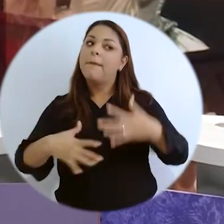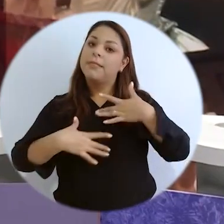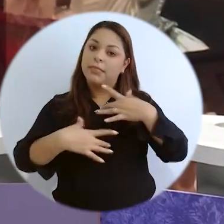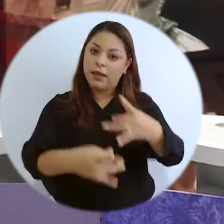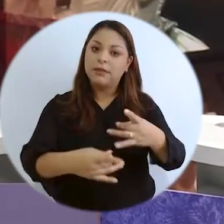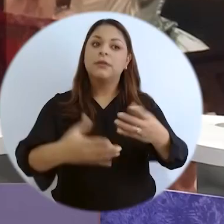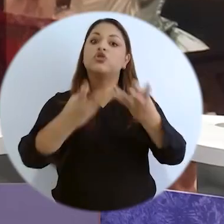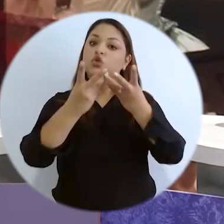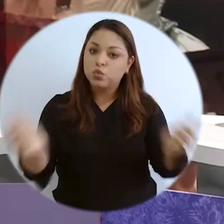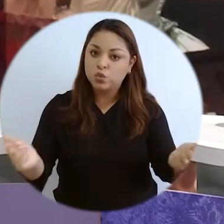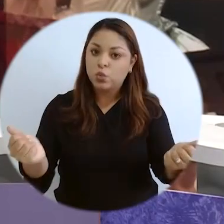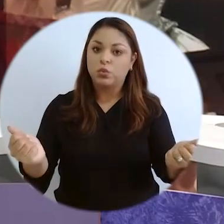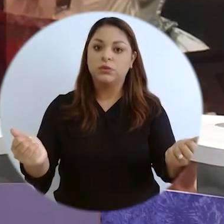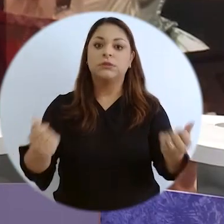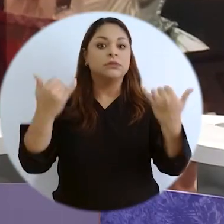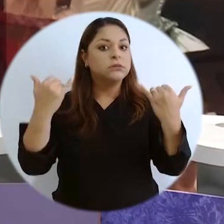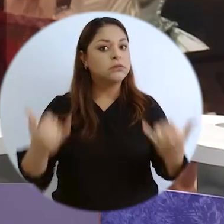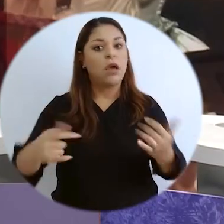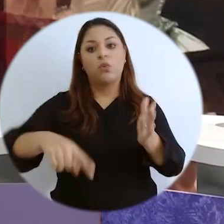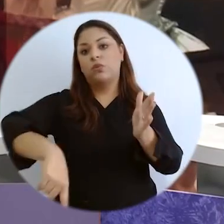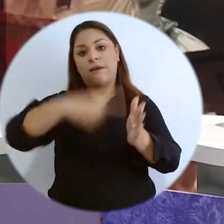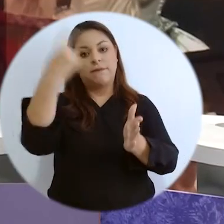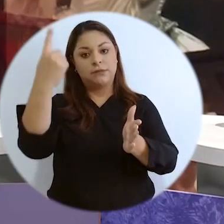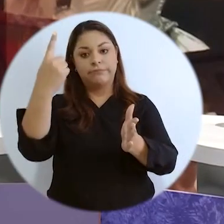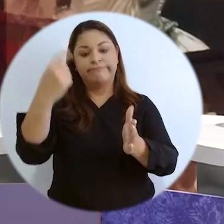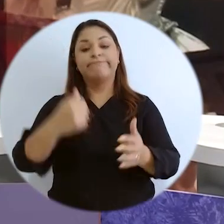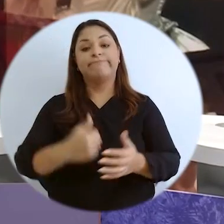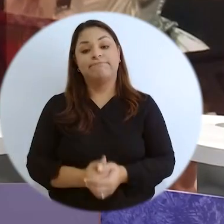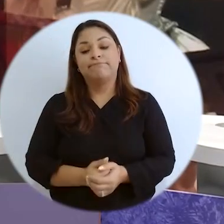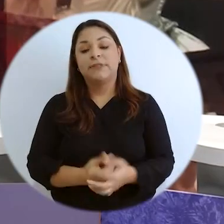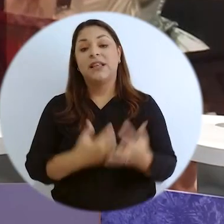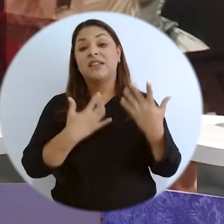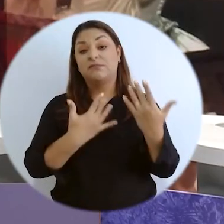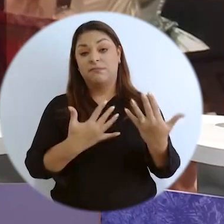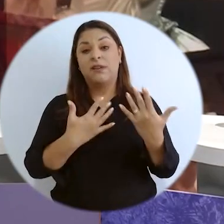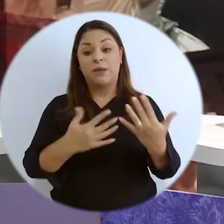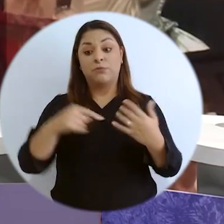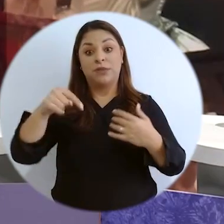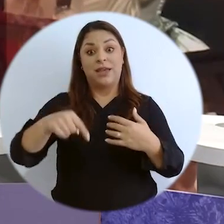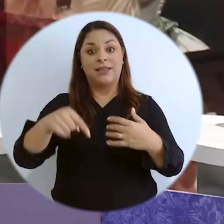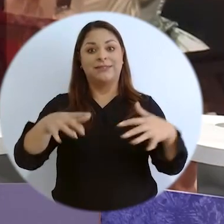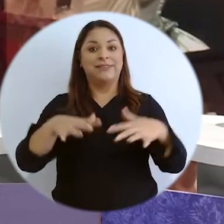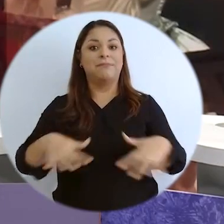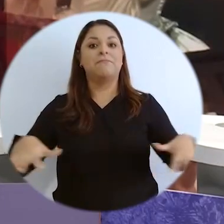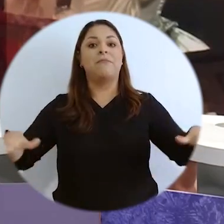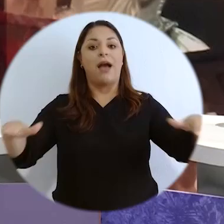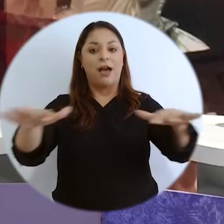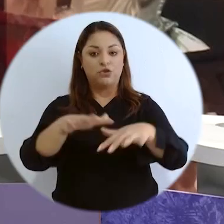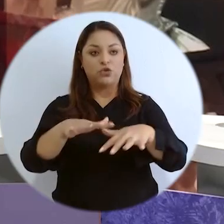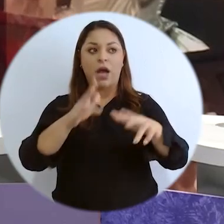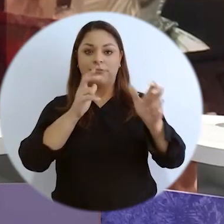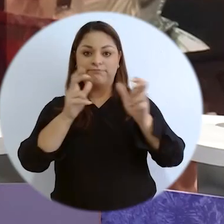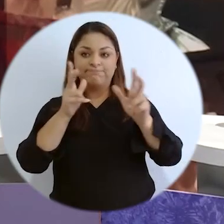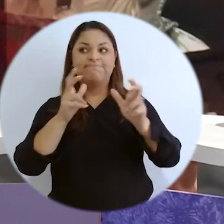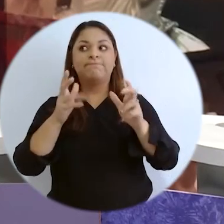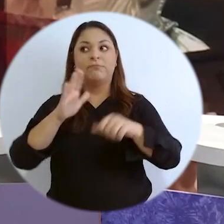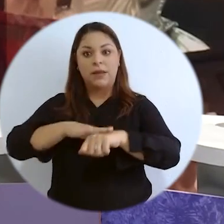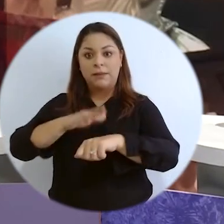de Costa Rica le interesa, que las situaciones se resuelvan de una vez por todas. Esperemos que espacios como este